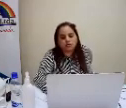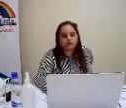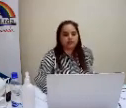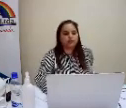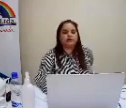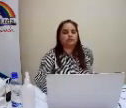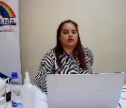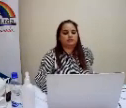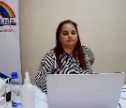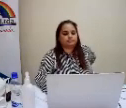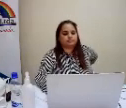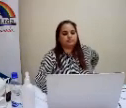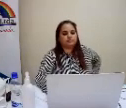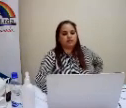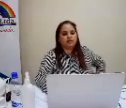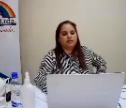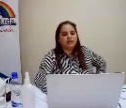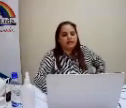desencadenante de algún conflicto personal.